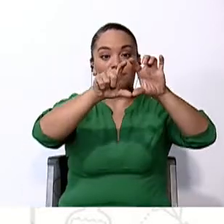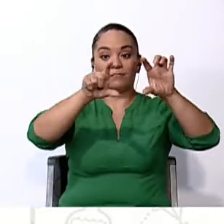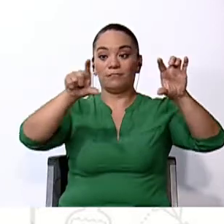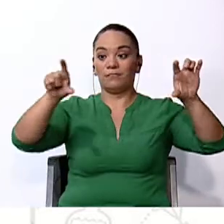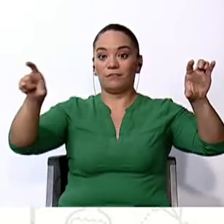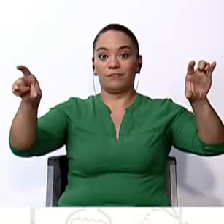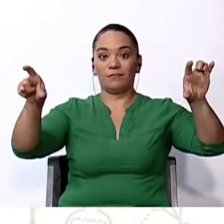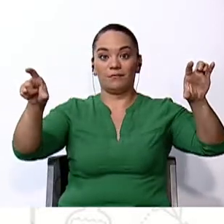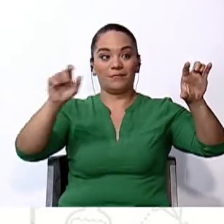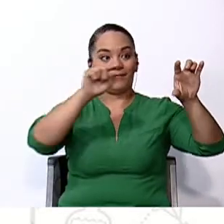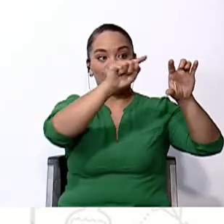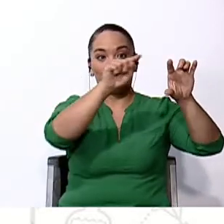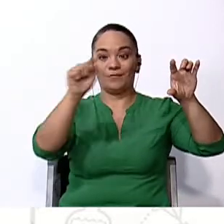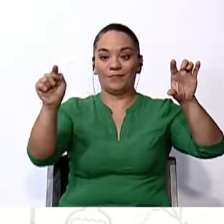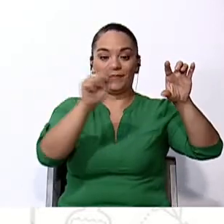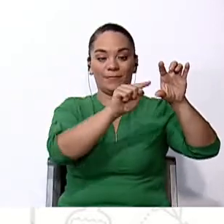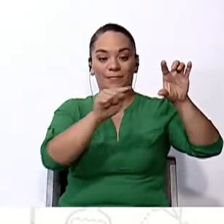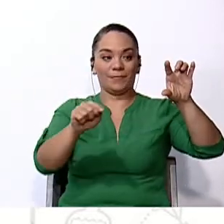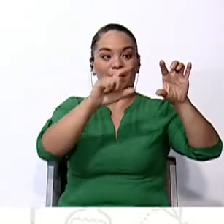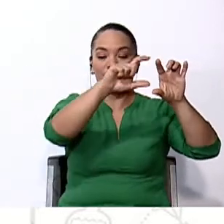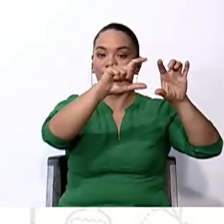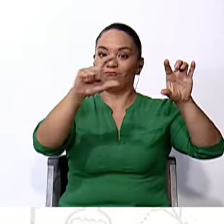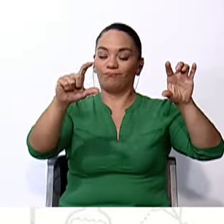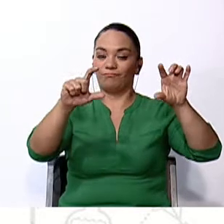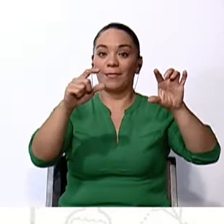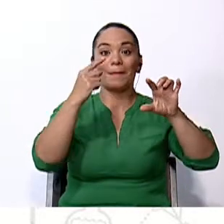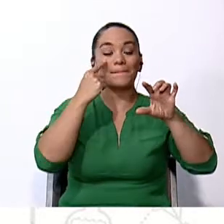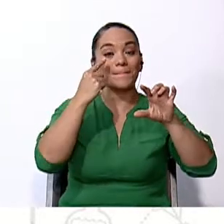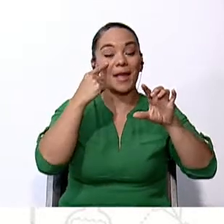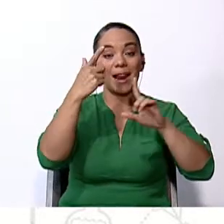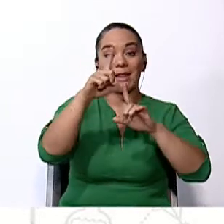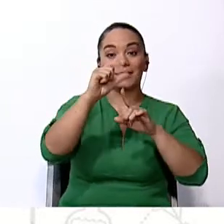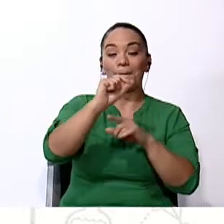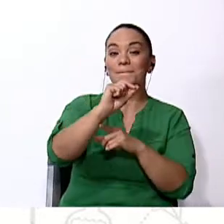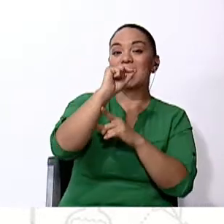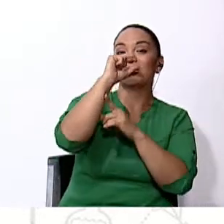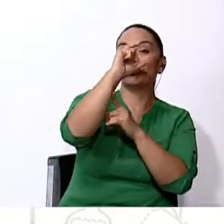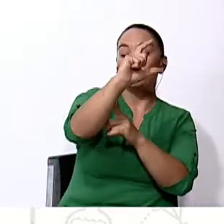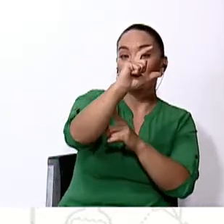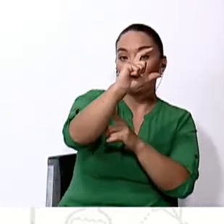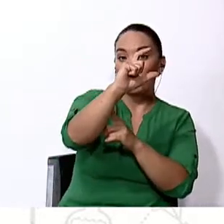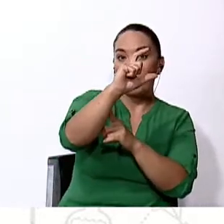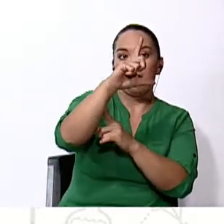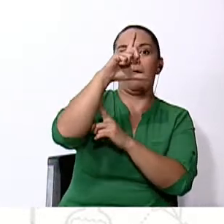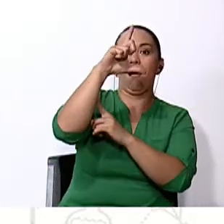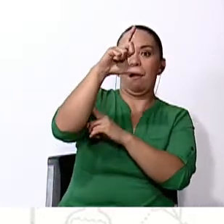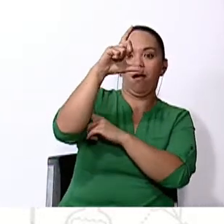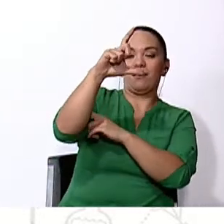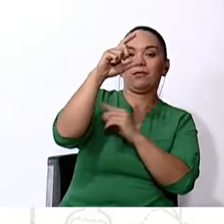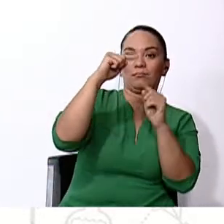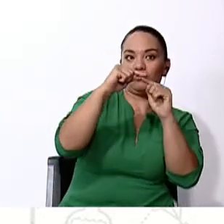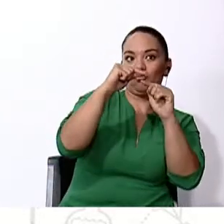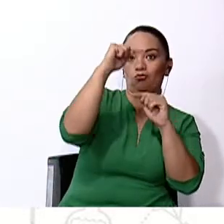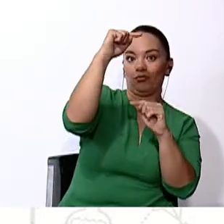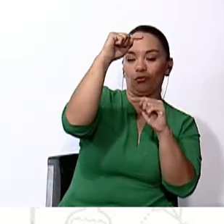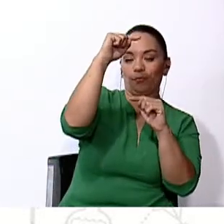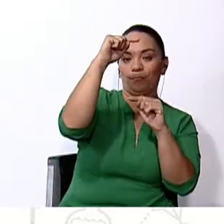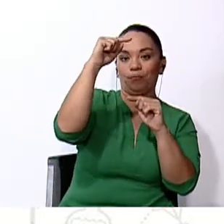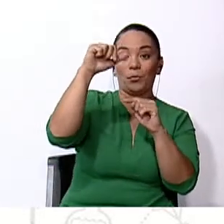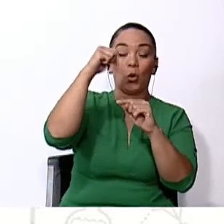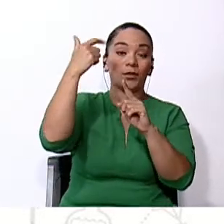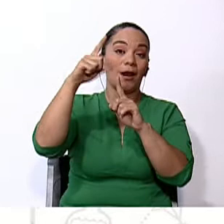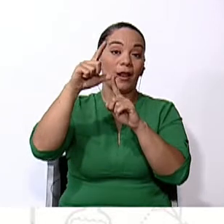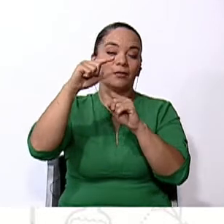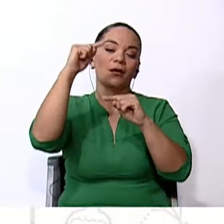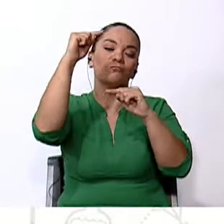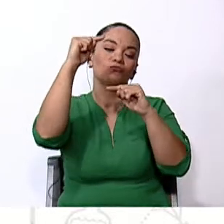Muy bien, ahí observamos, por ejemplo, a las mayúsculas altas, ¿las ven? Y las